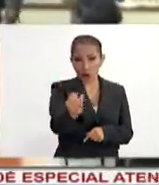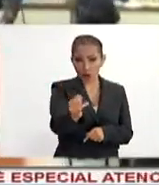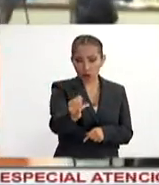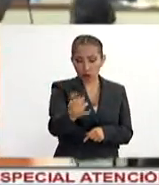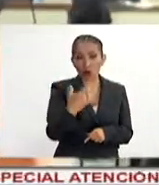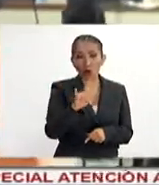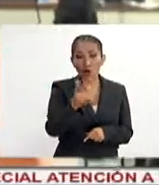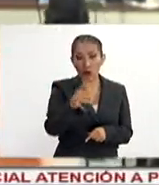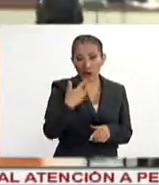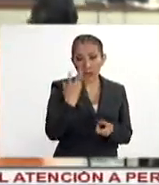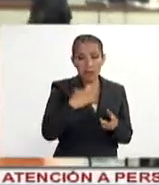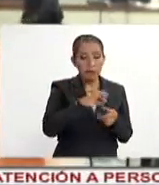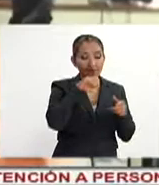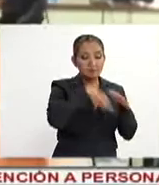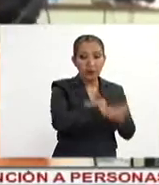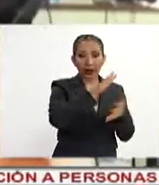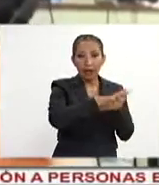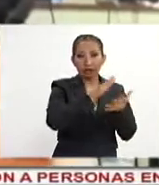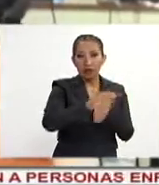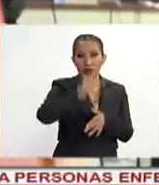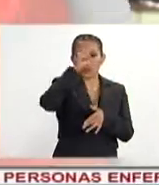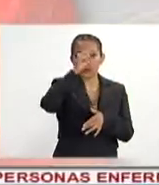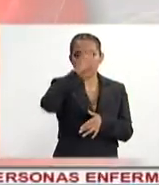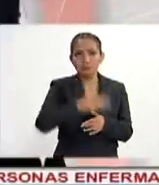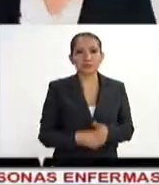y ser trasladado al reclusorio norte.